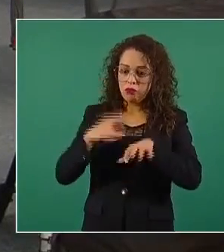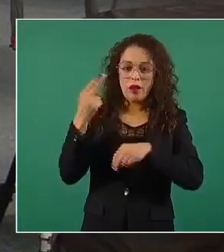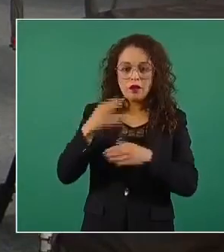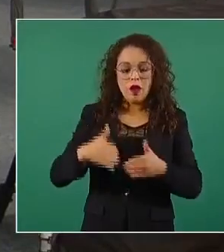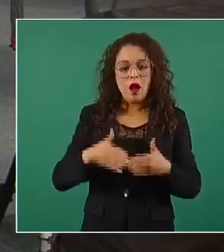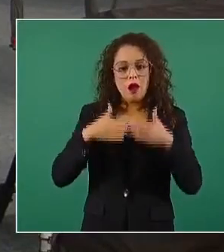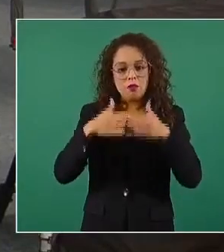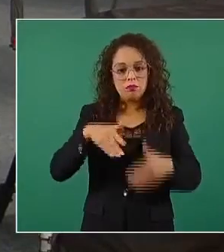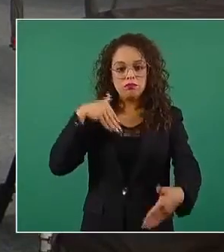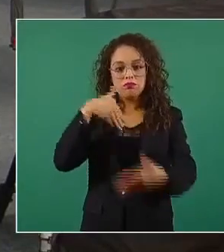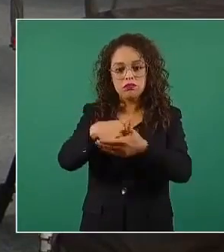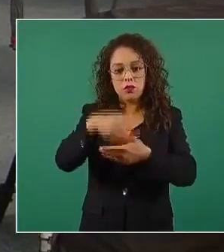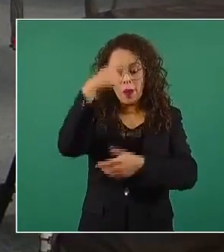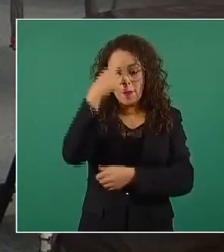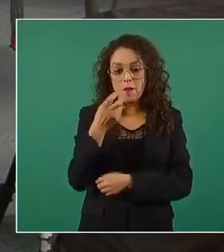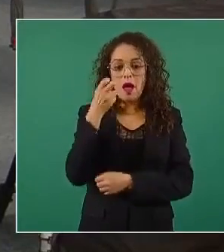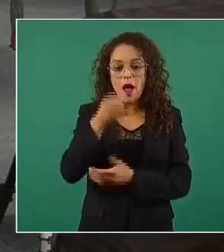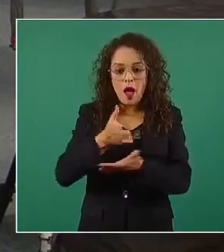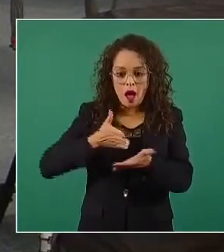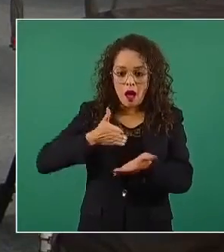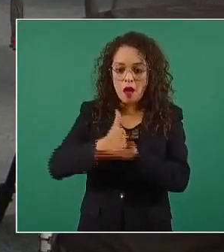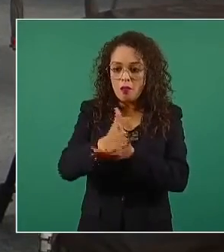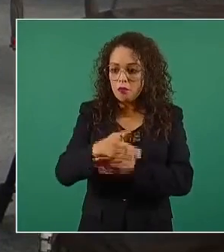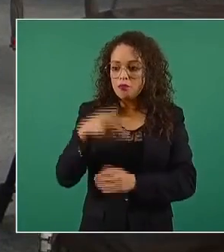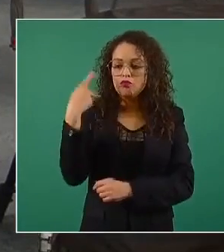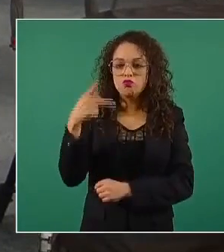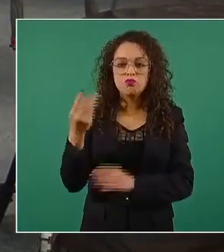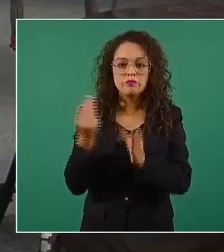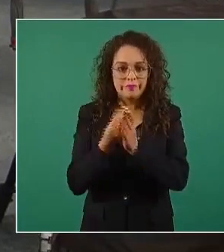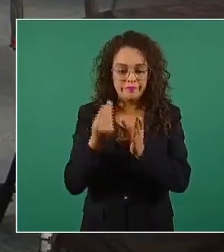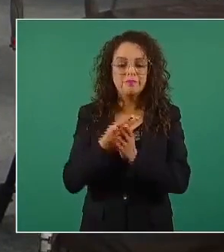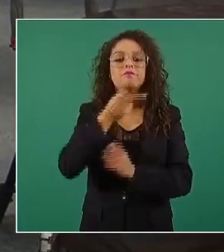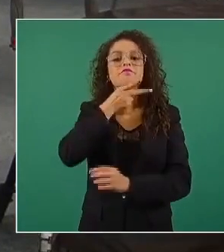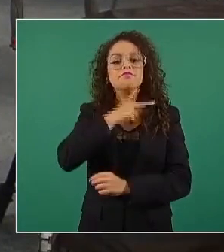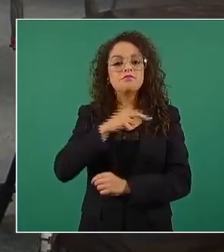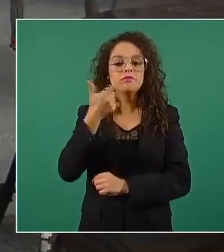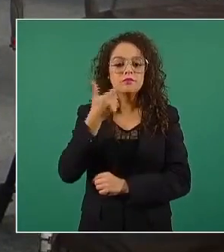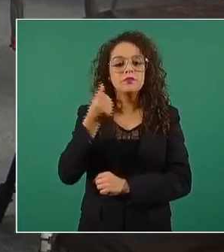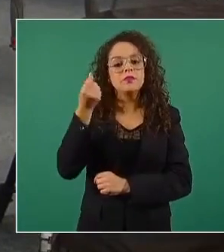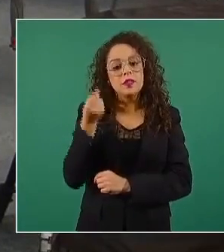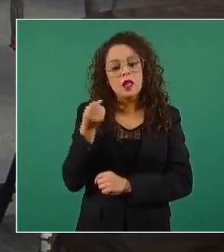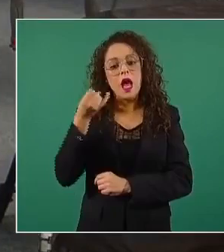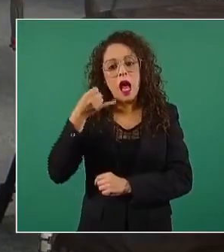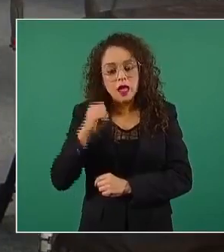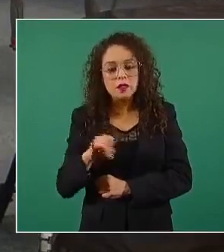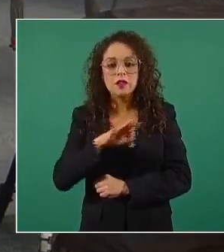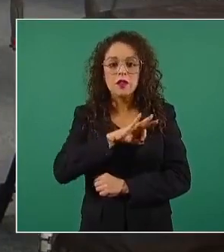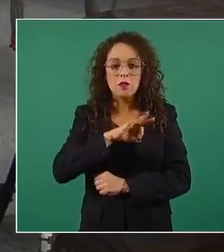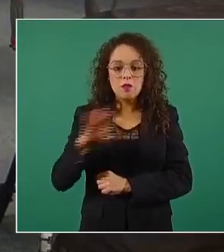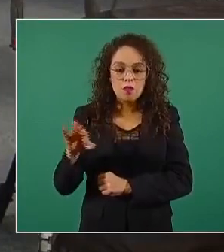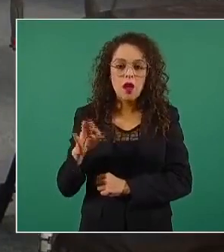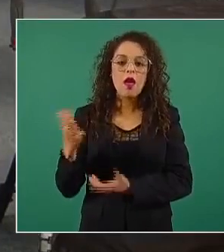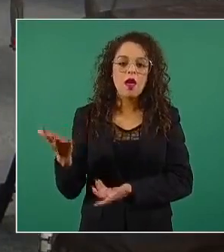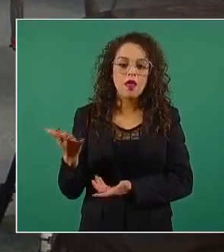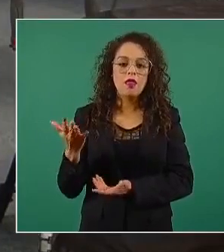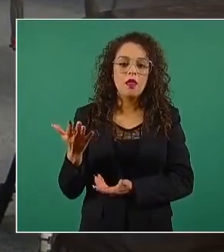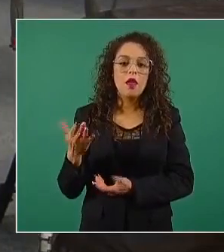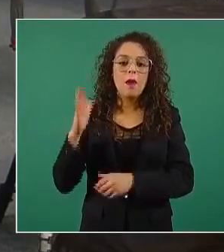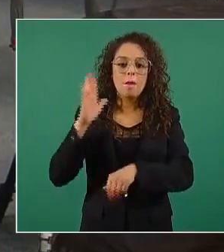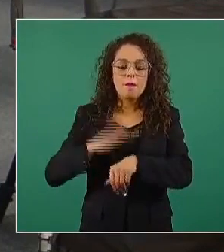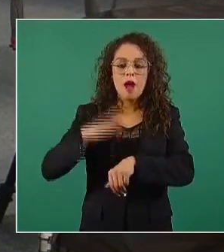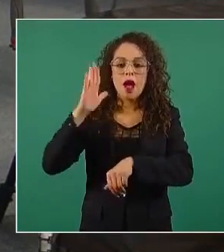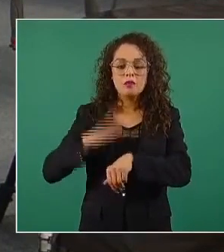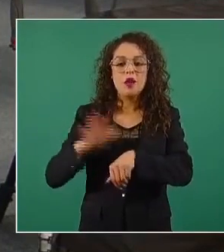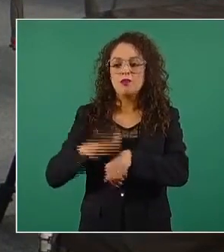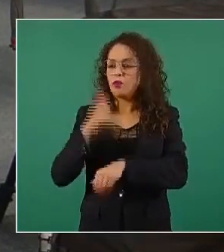de gas para el cruce precisamente de este hidrocarburo y así ayudar a resolver el desabasto en la industria petroquímica